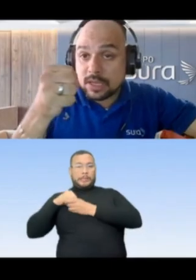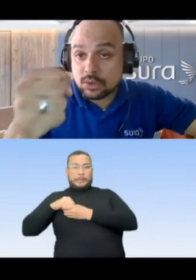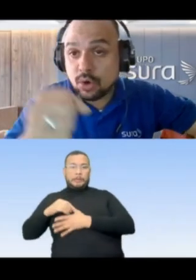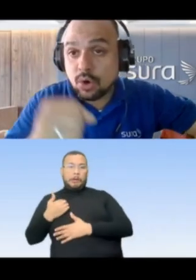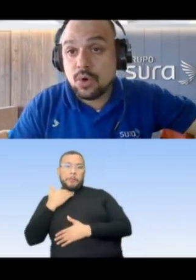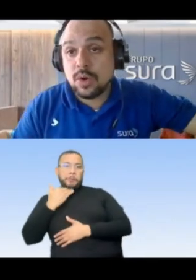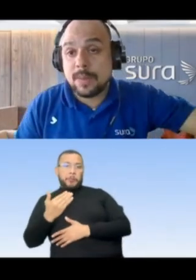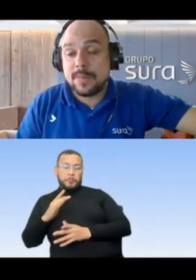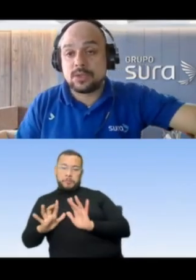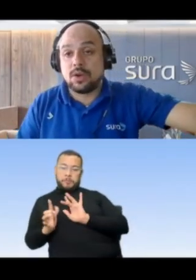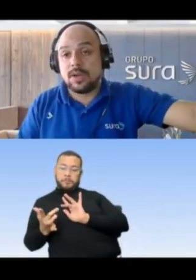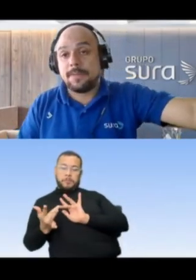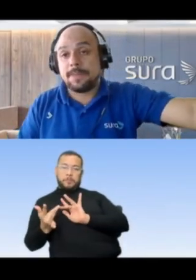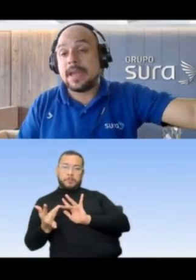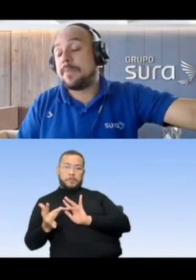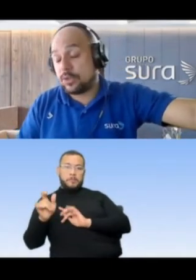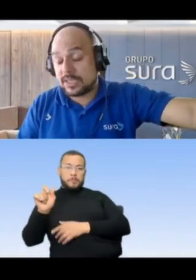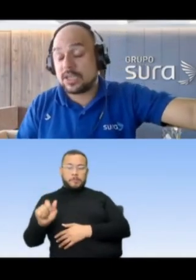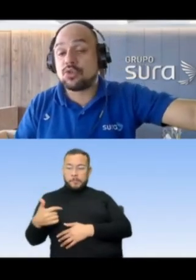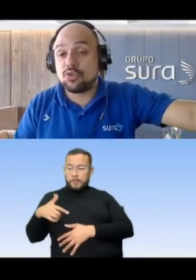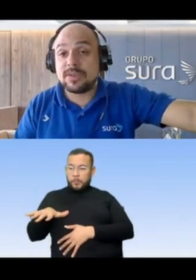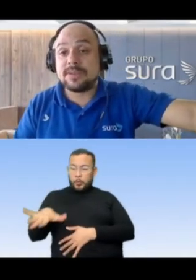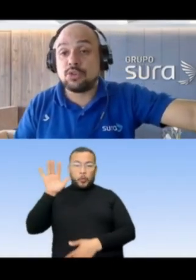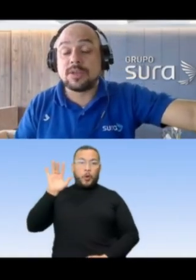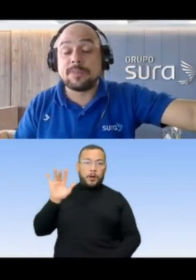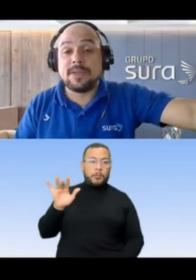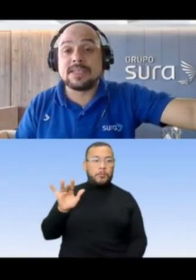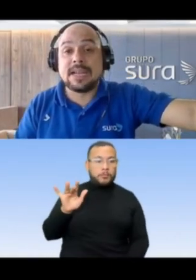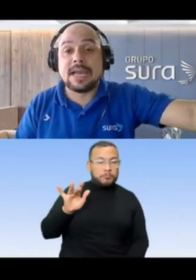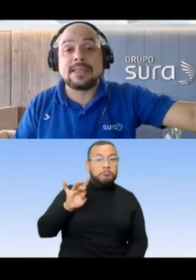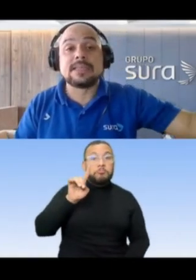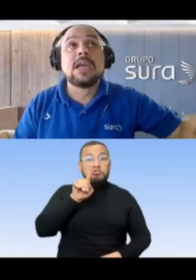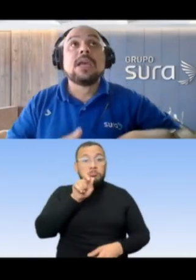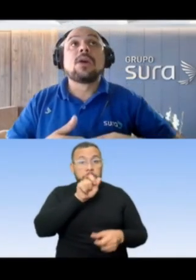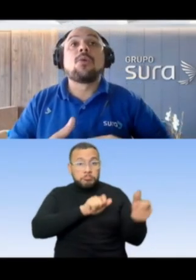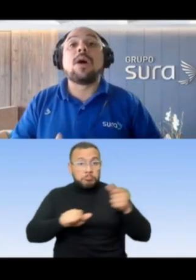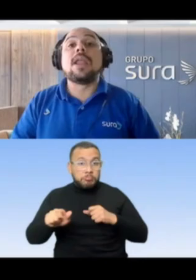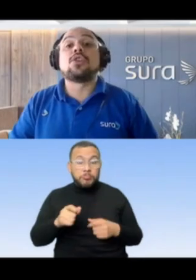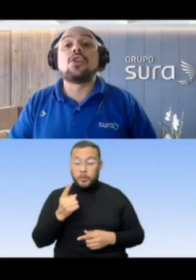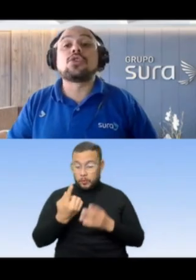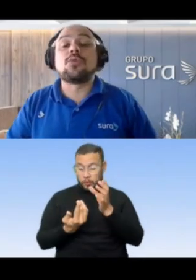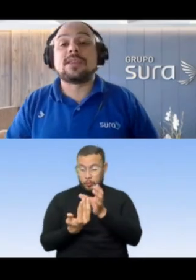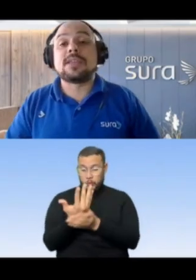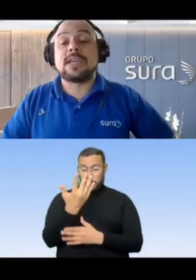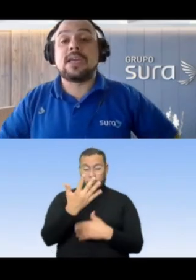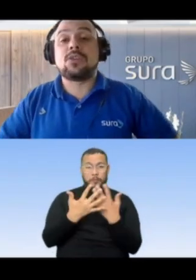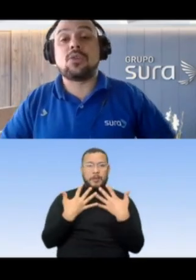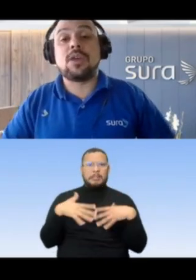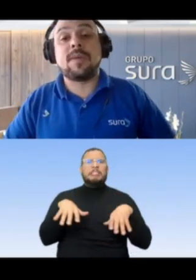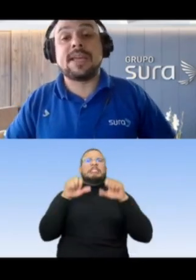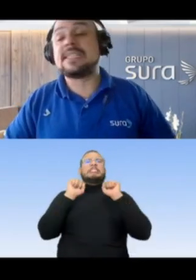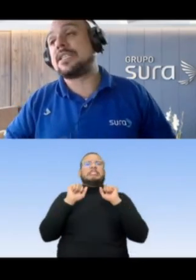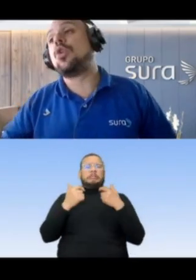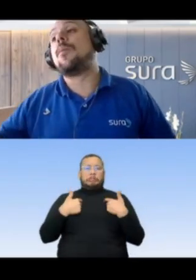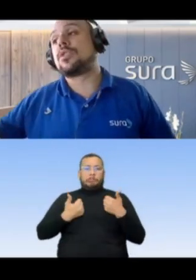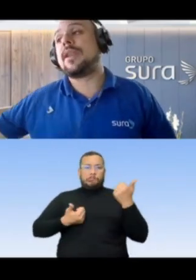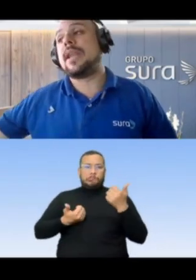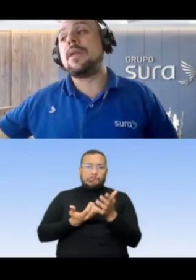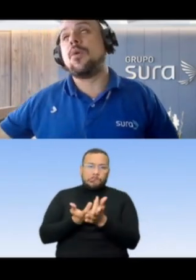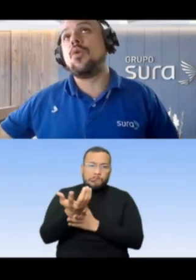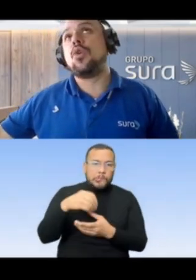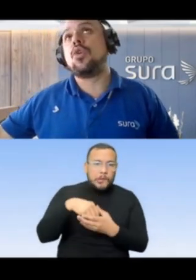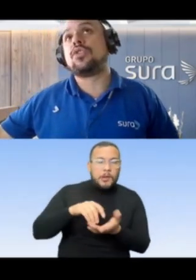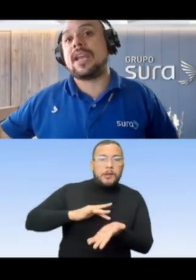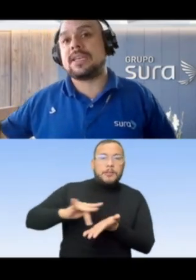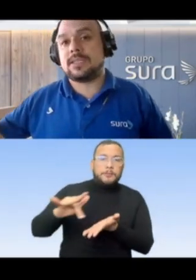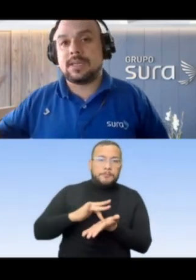yo tenga contacto con una persona. Hay personas que son susceptibles al látex. ¿Cuáles son los guantes que dentro de emergencias, y lo vamos